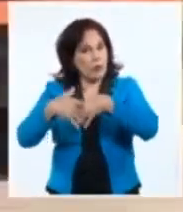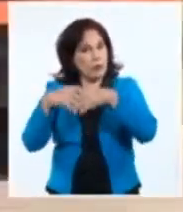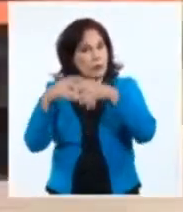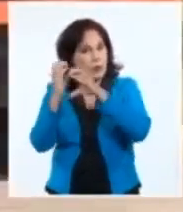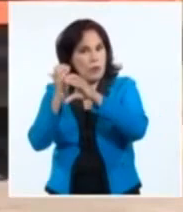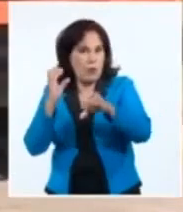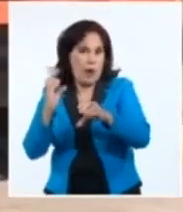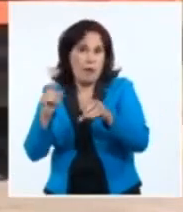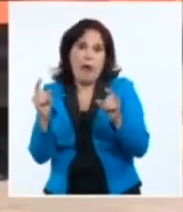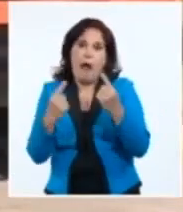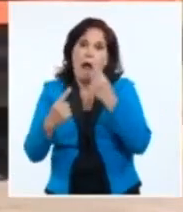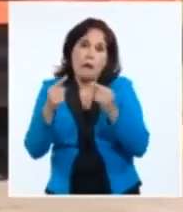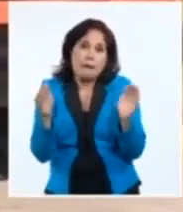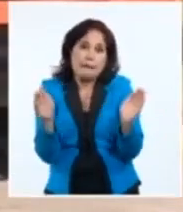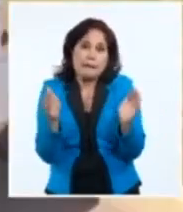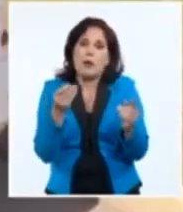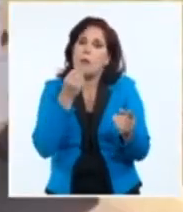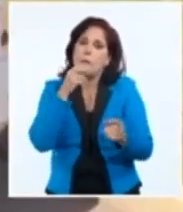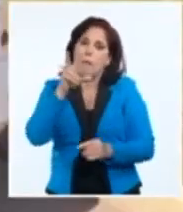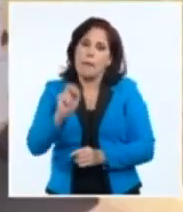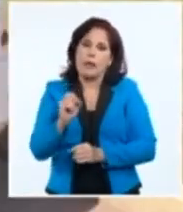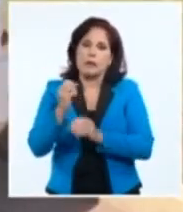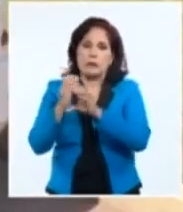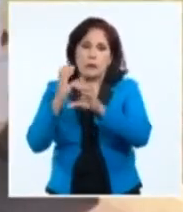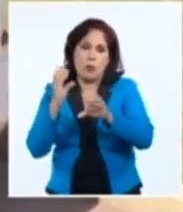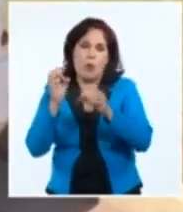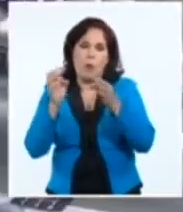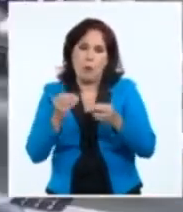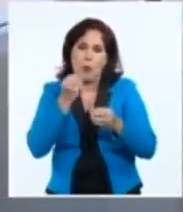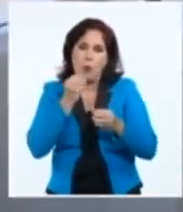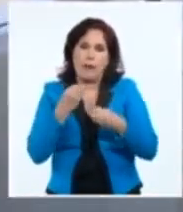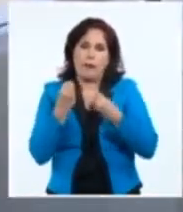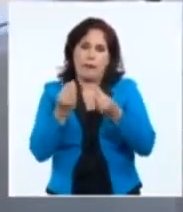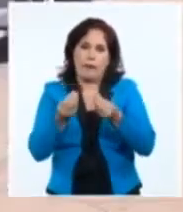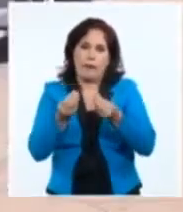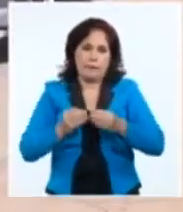aunque sean apenas 20. Sin Castillo, para el Sistema Informativo.